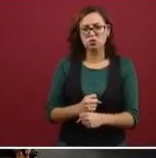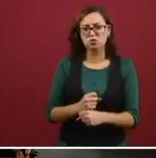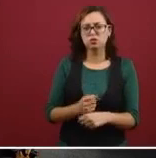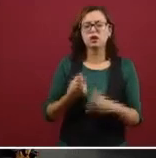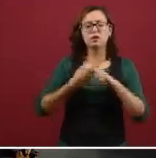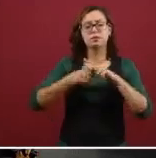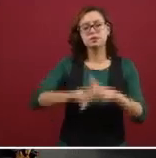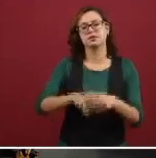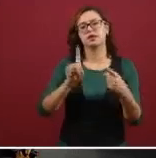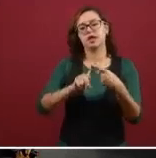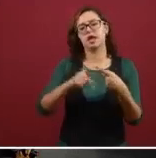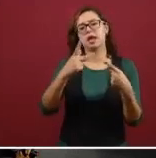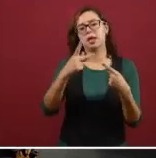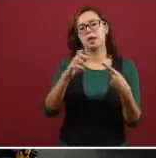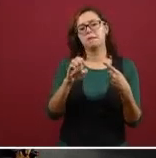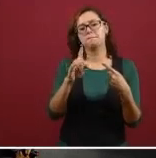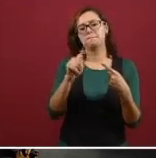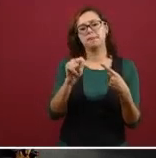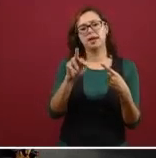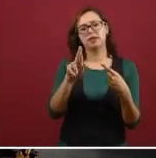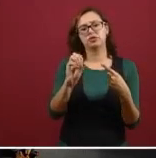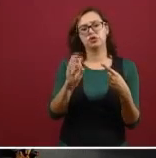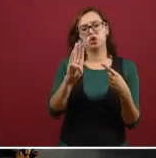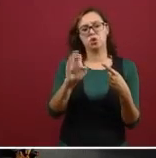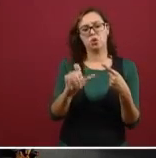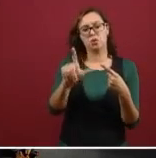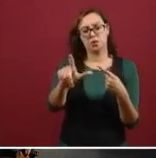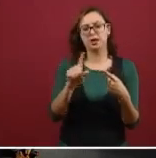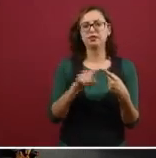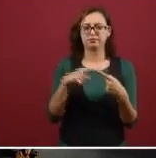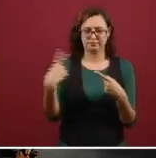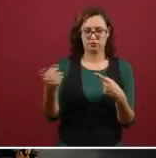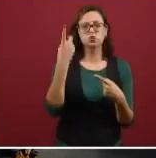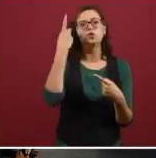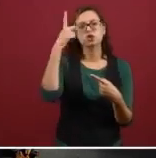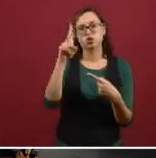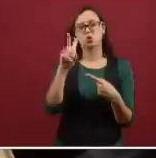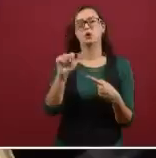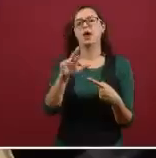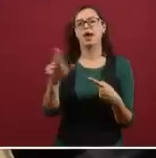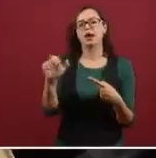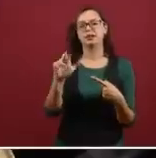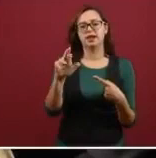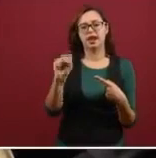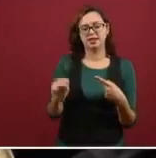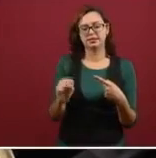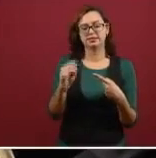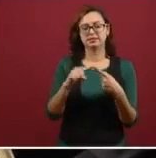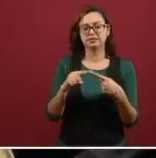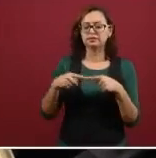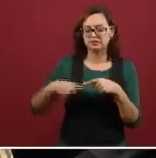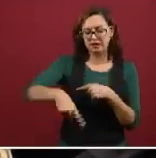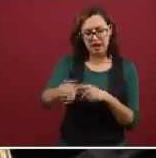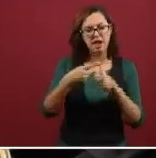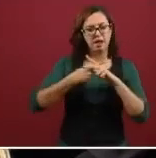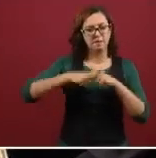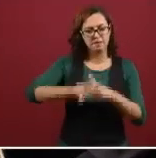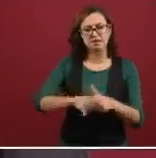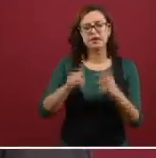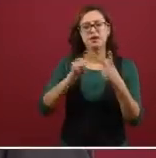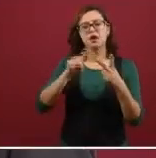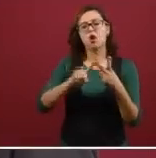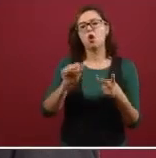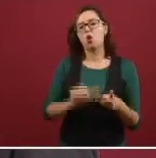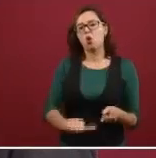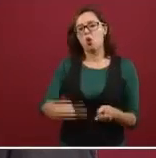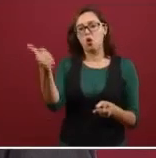Petroval, que es la empresa de Sor Bayeres, entra con producción este año, y otra empresa italiana